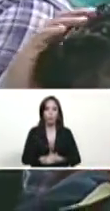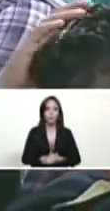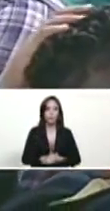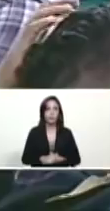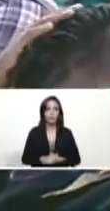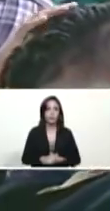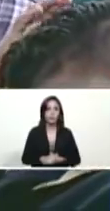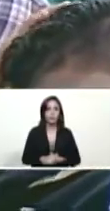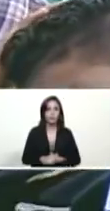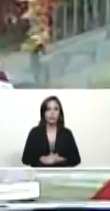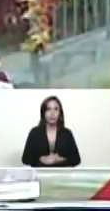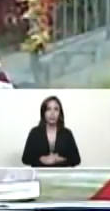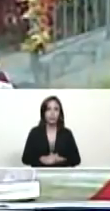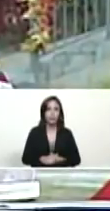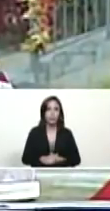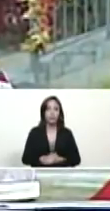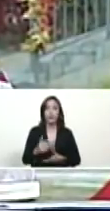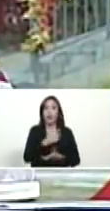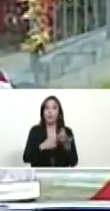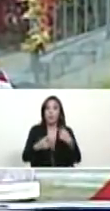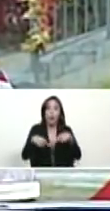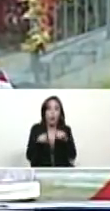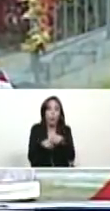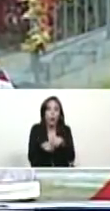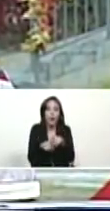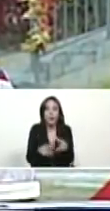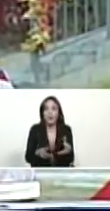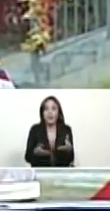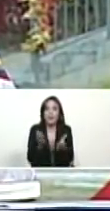Que multiplica panes,